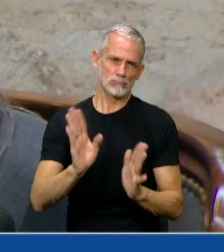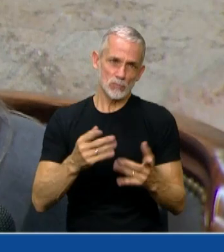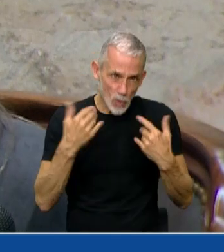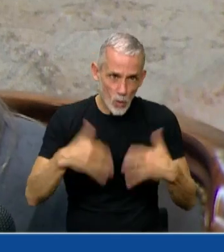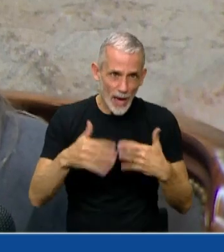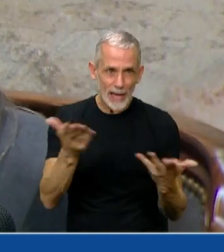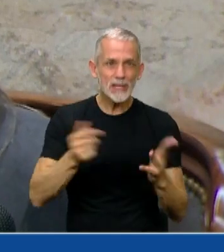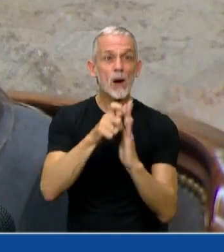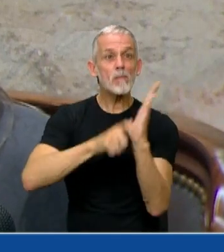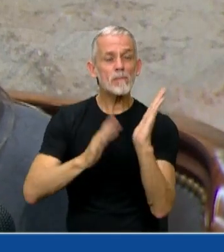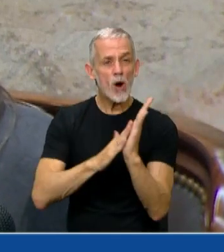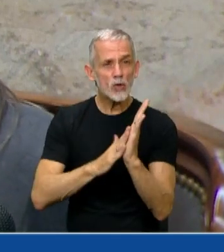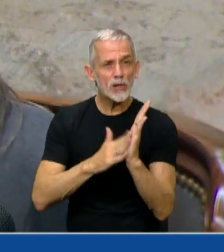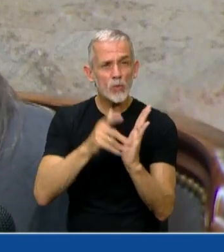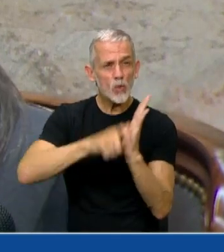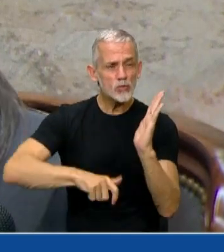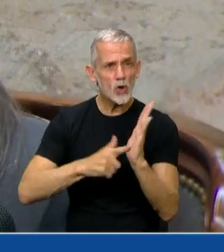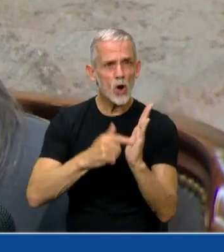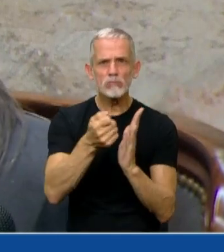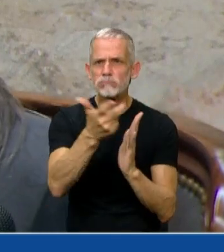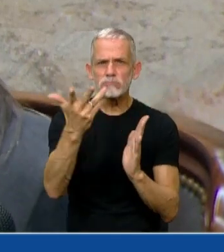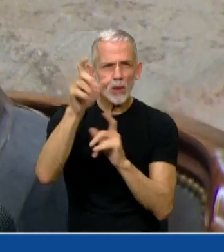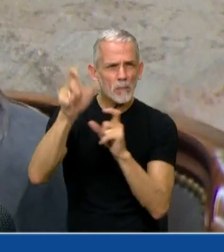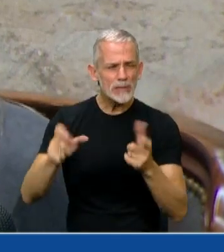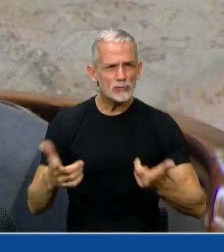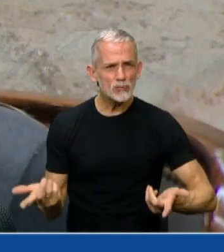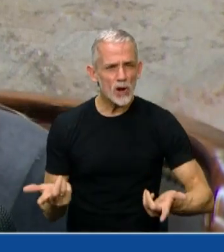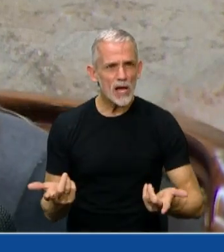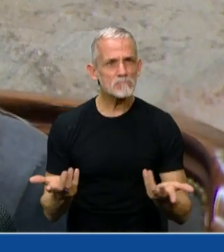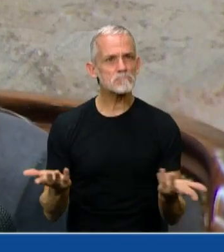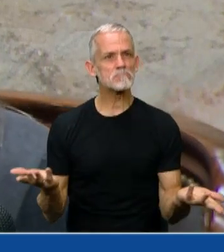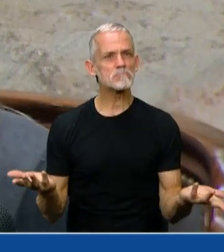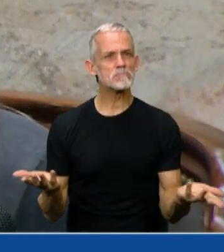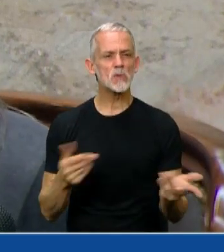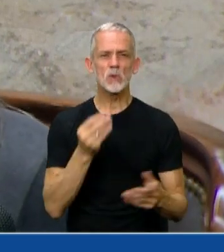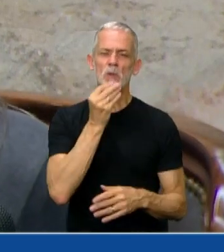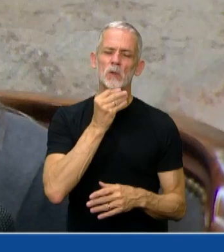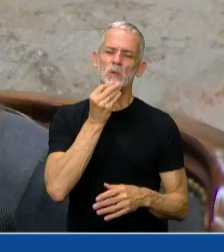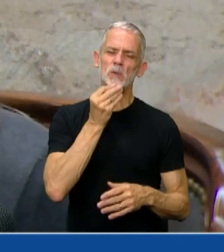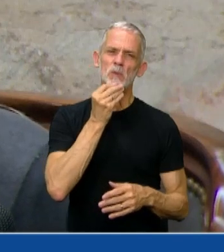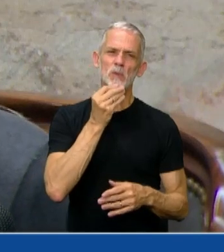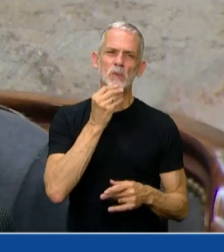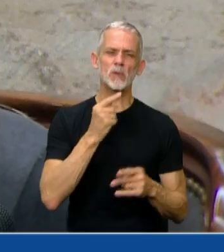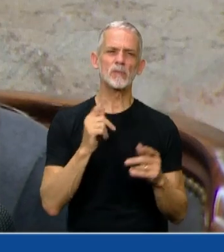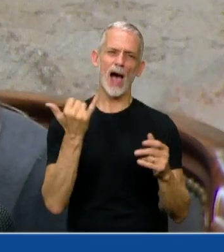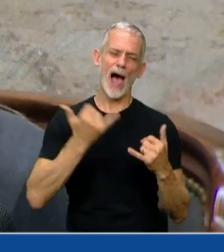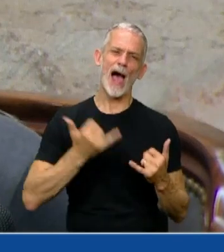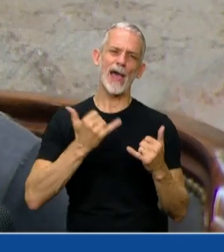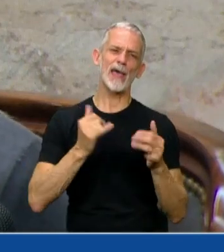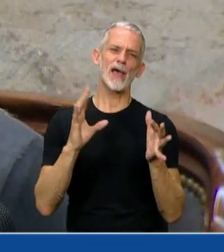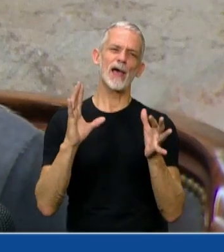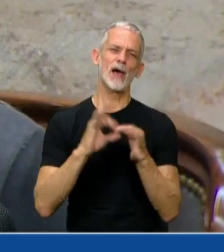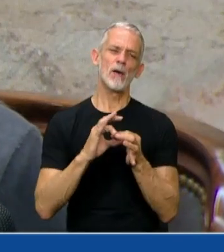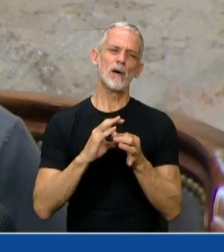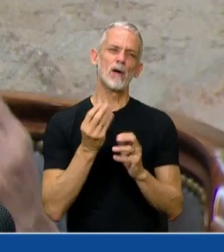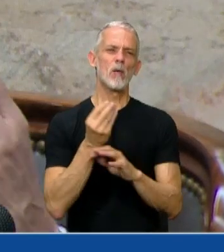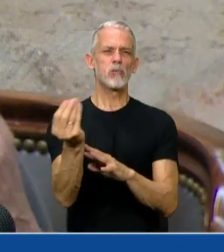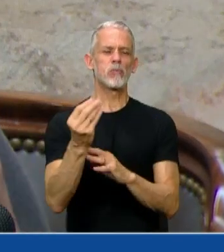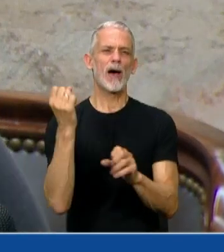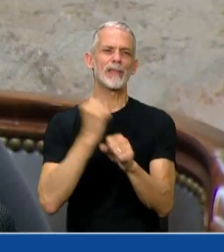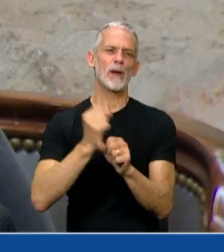bajo el monotributo está completamente disimulada la relación de dependencia laboral